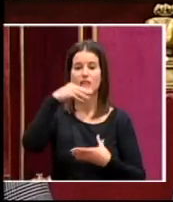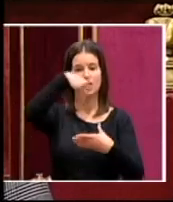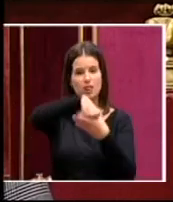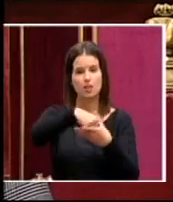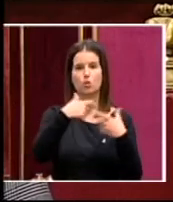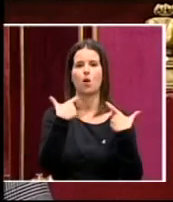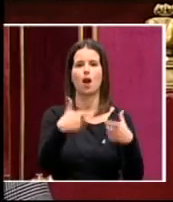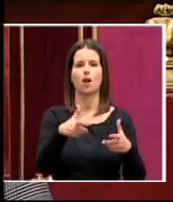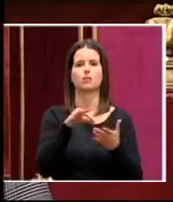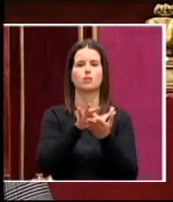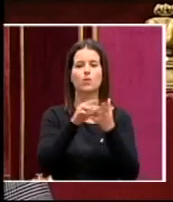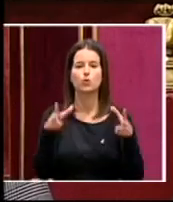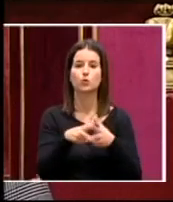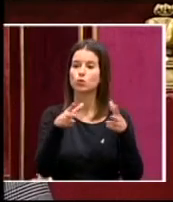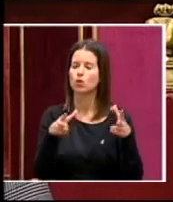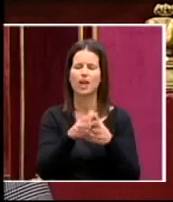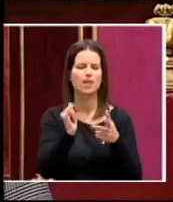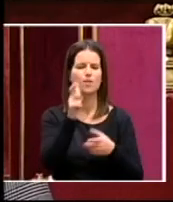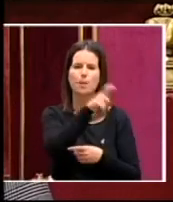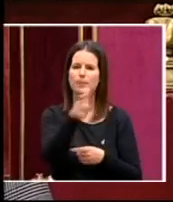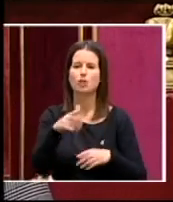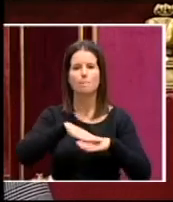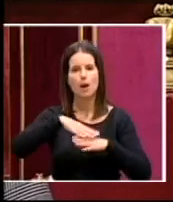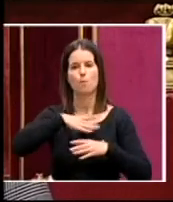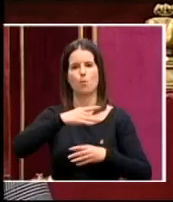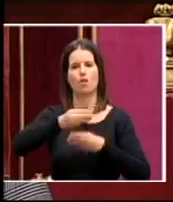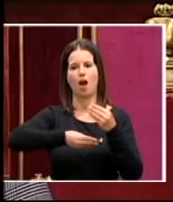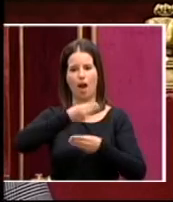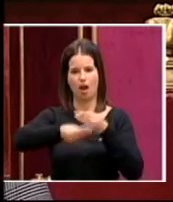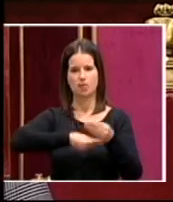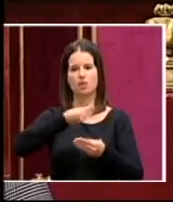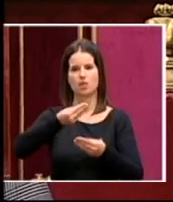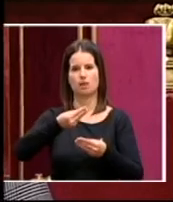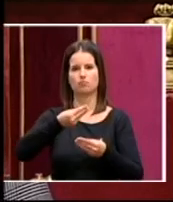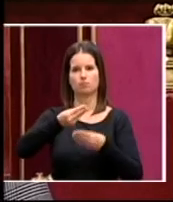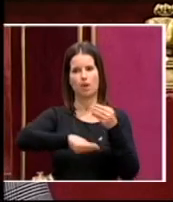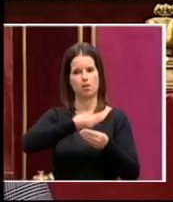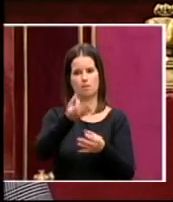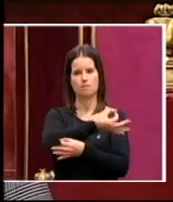de servicios sociales para que se puedan ejecutar estas cantidades con la